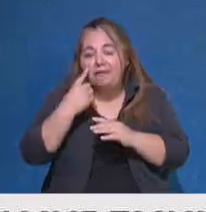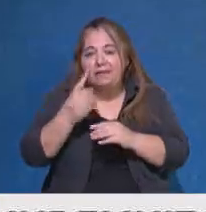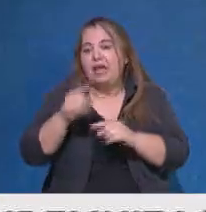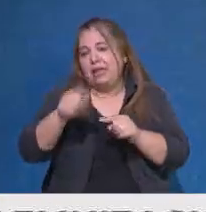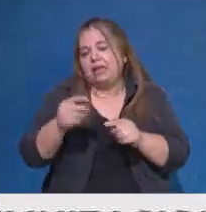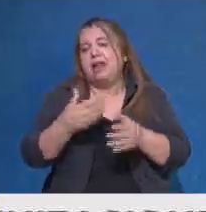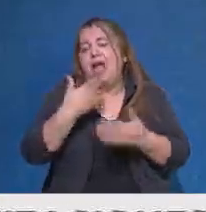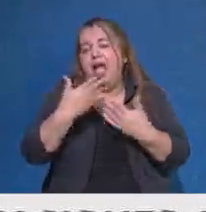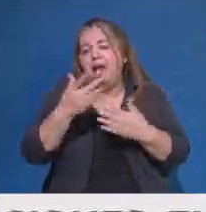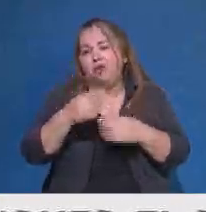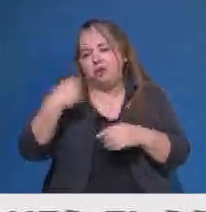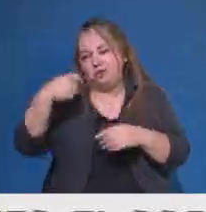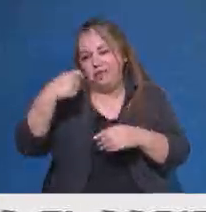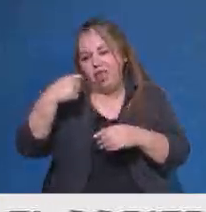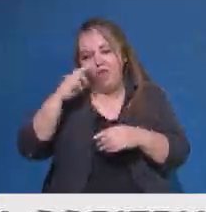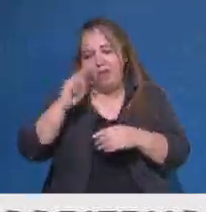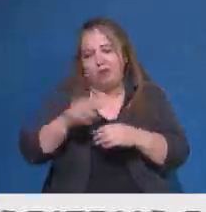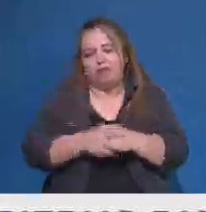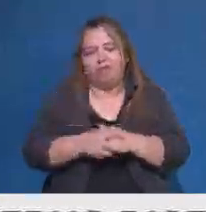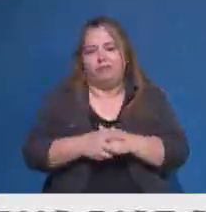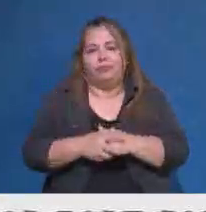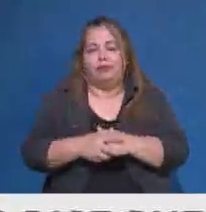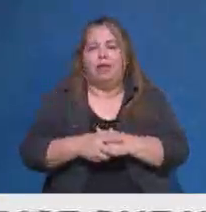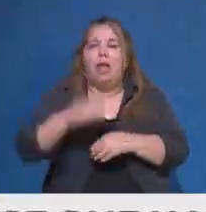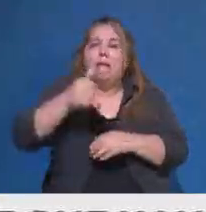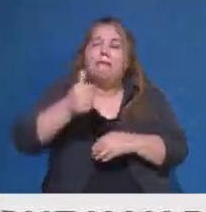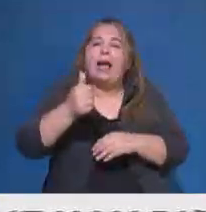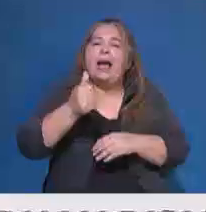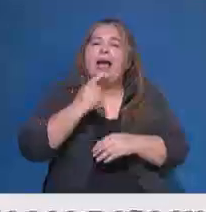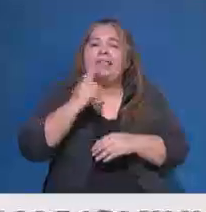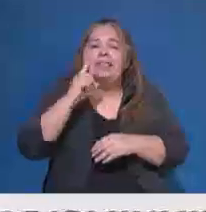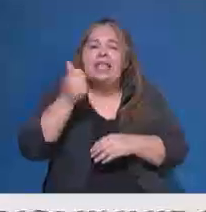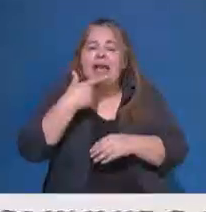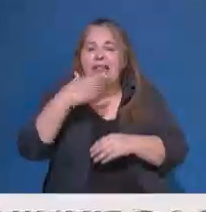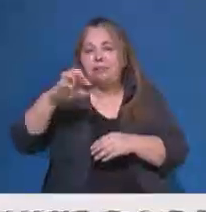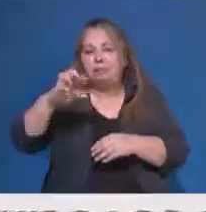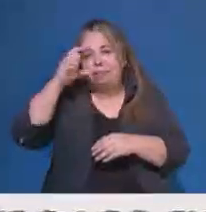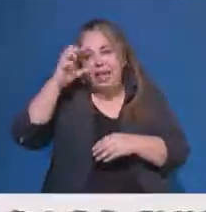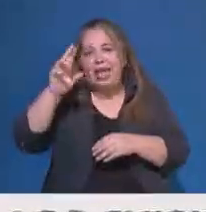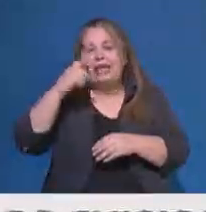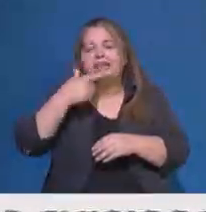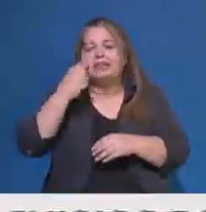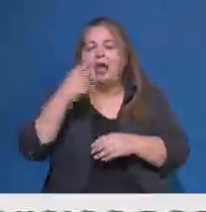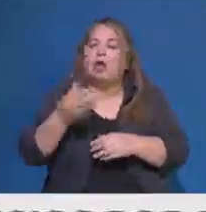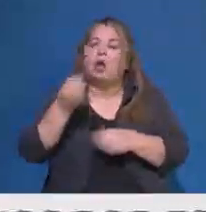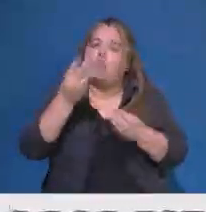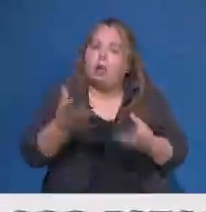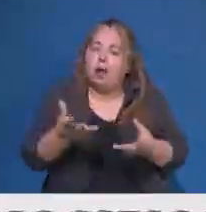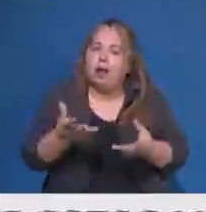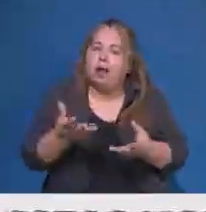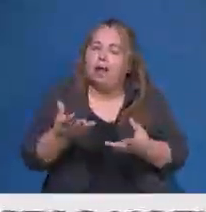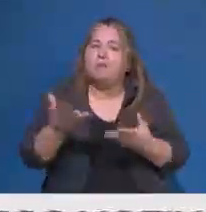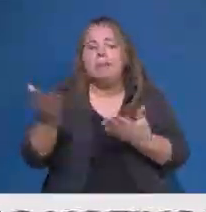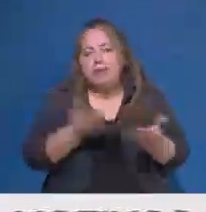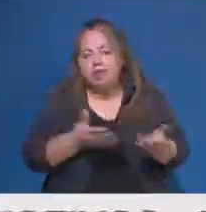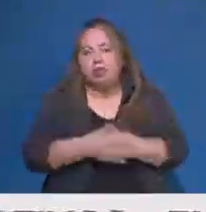el goleador Matías Persia. Matías Persia, ¿cómo le va? Buen día. Buen día. ¿Todo bien? Todo bien. Por muchos de sus goles, hoy el